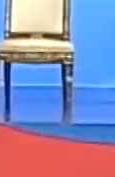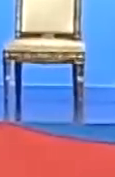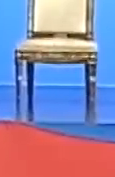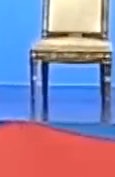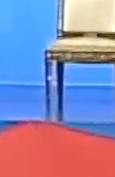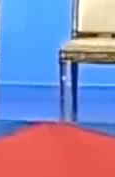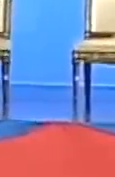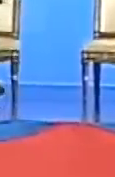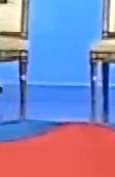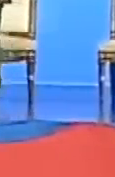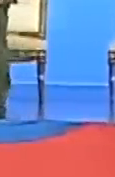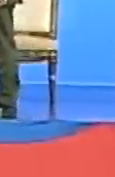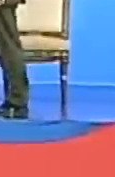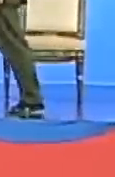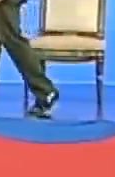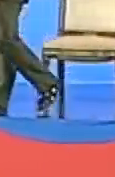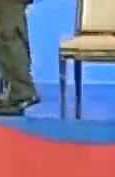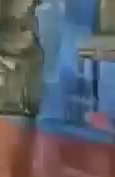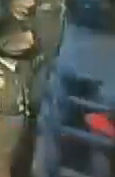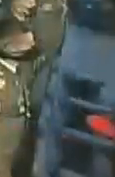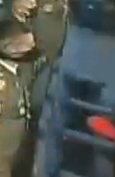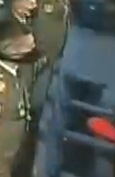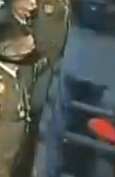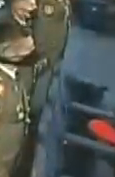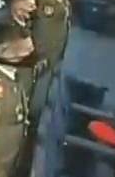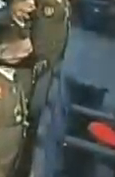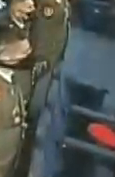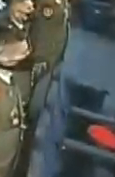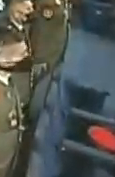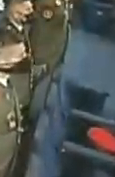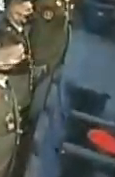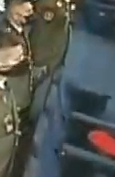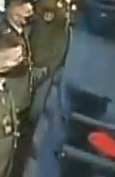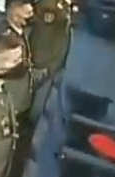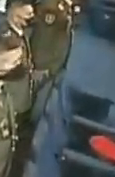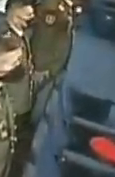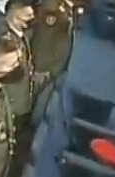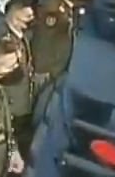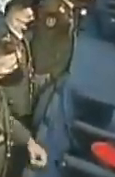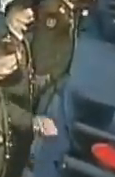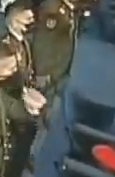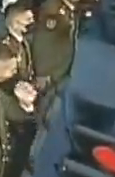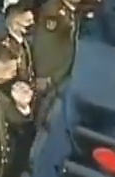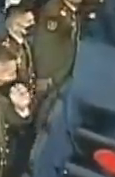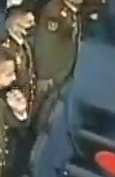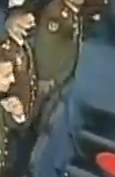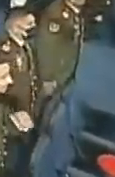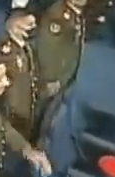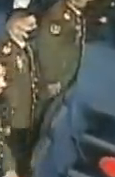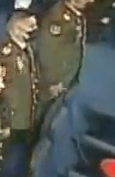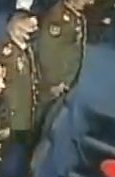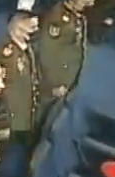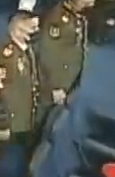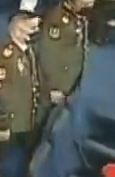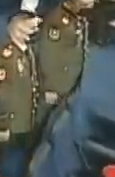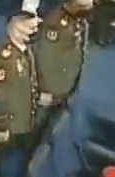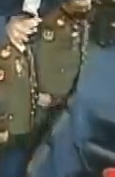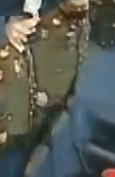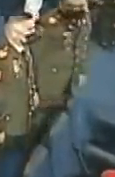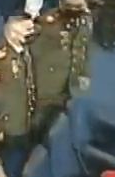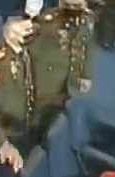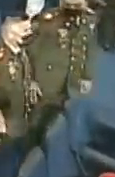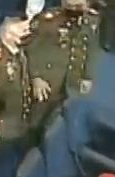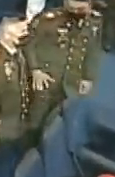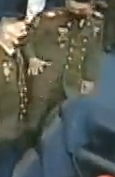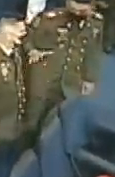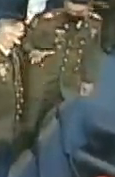asistencia y atención, muchas gracias. Ha concluido el acto. Ha sido precisamente este acto de ascenso al grado y jerarquía